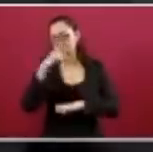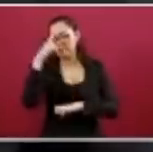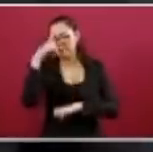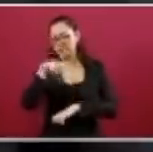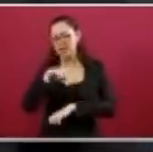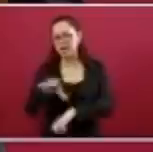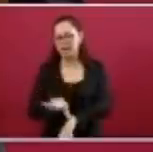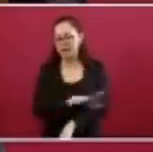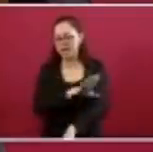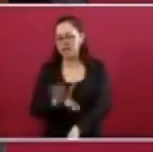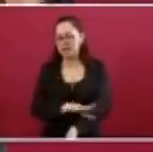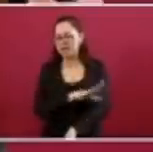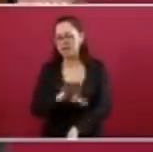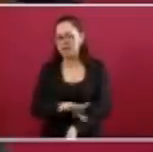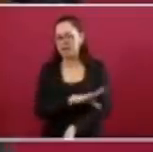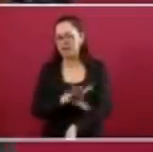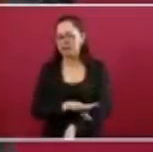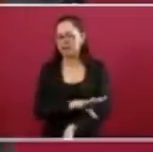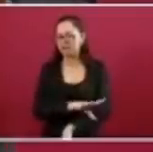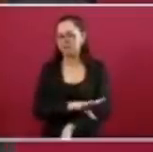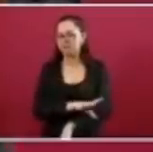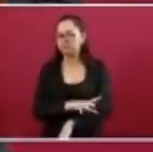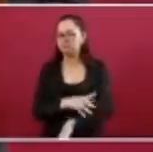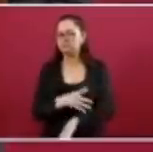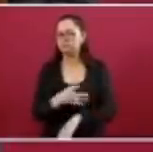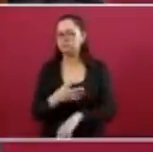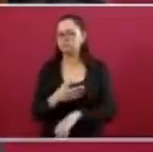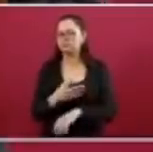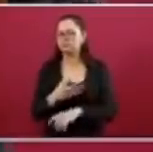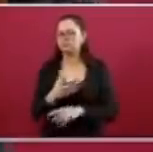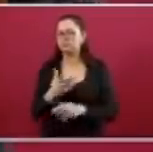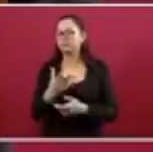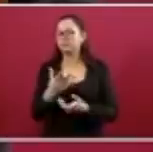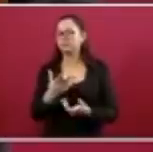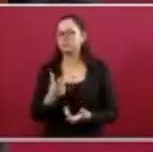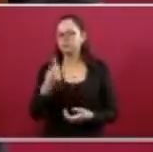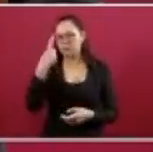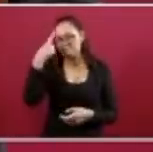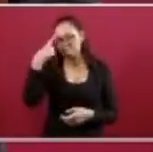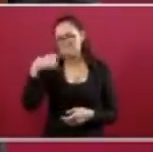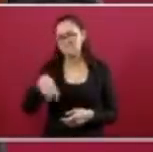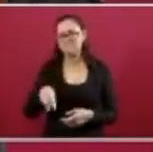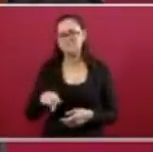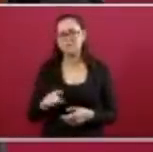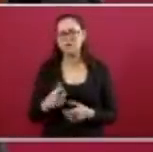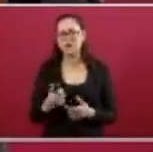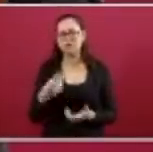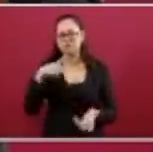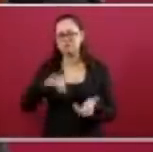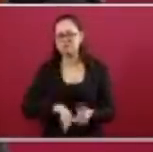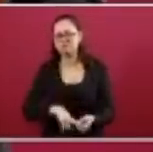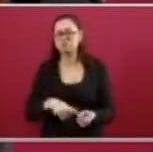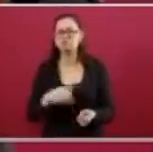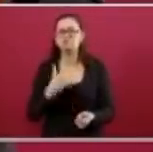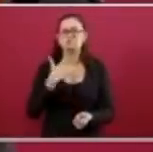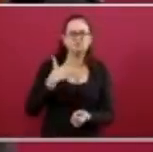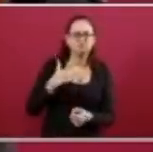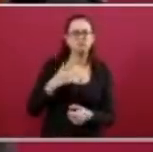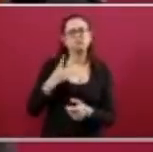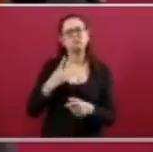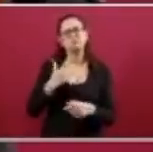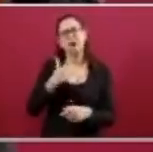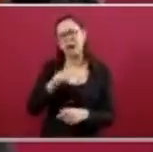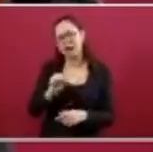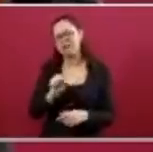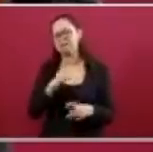para que pueda comercializar con combustibles, pero para vender la energía que